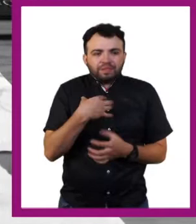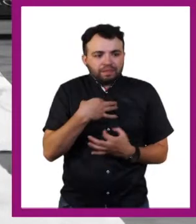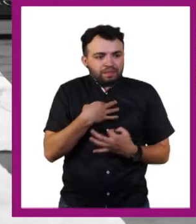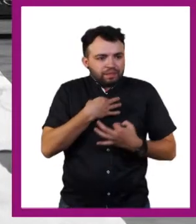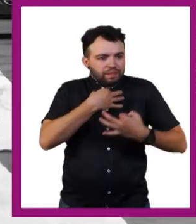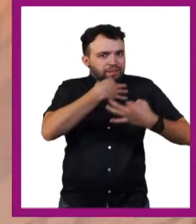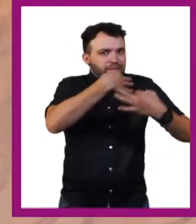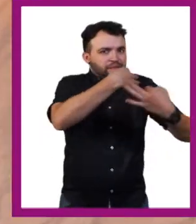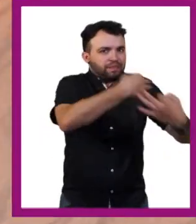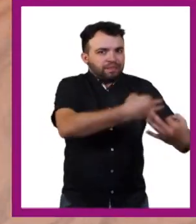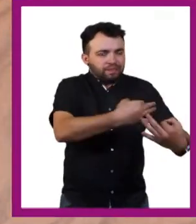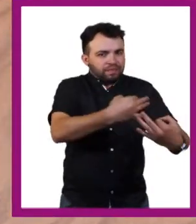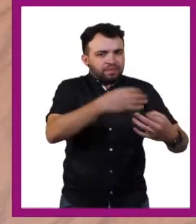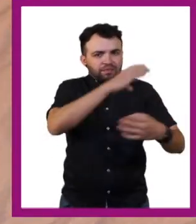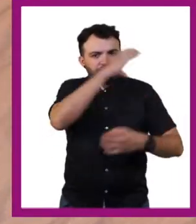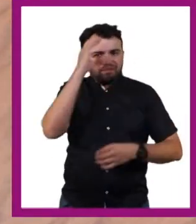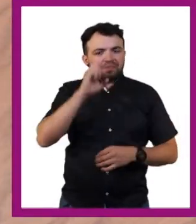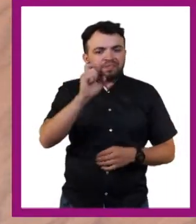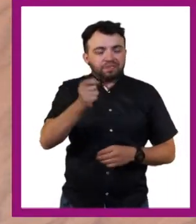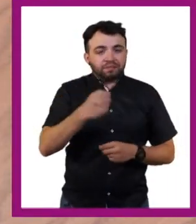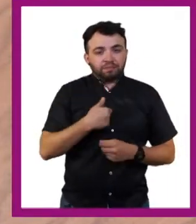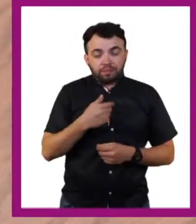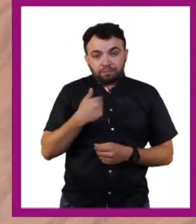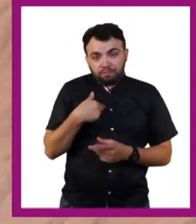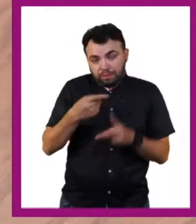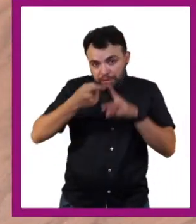mí me empezó a encantar como a los 14 años,